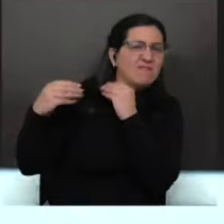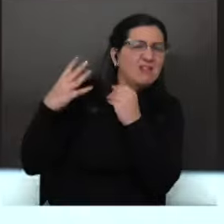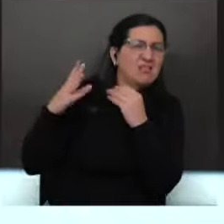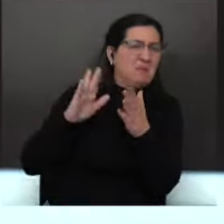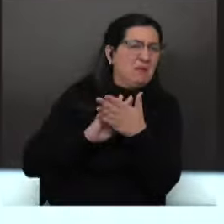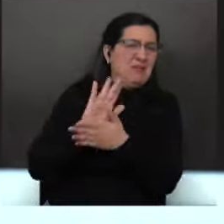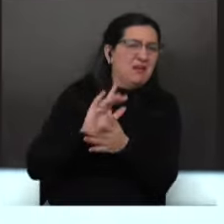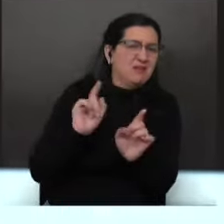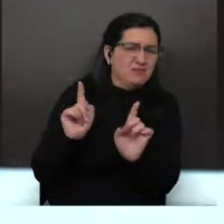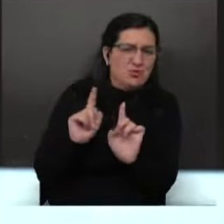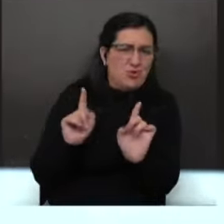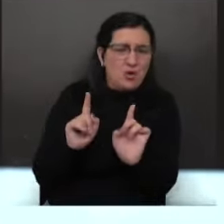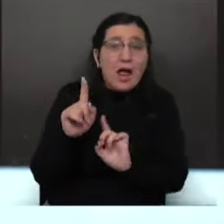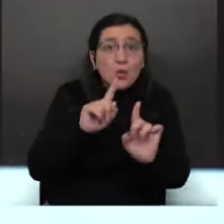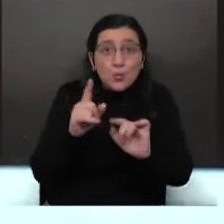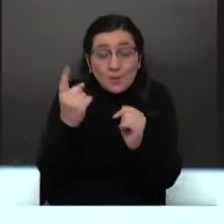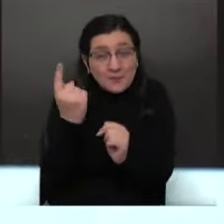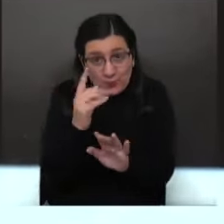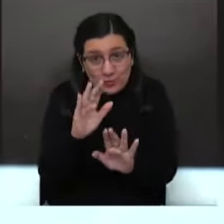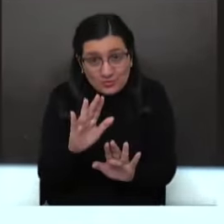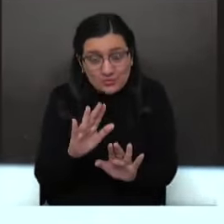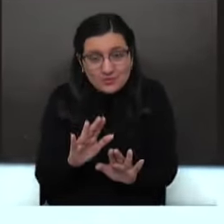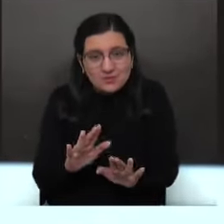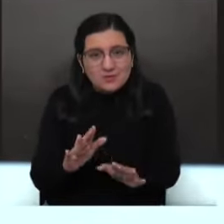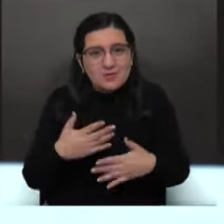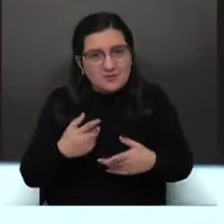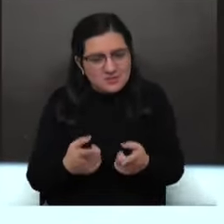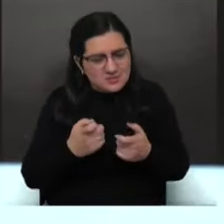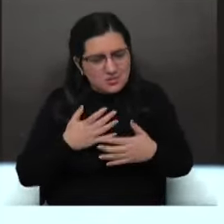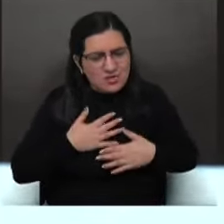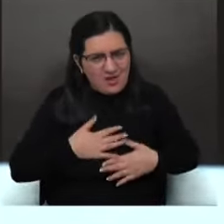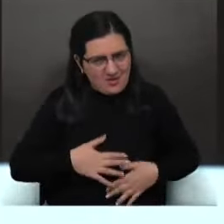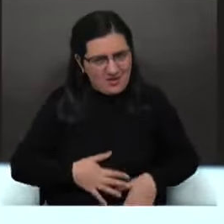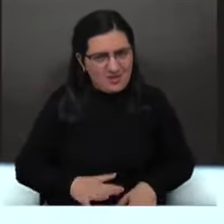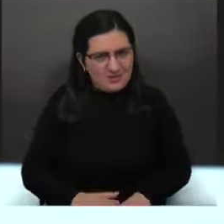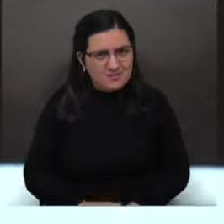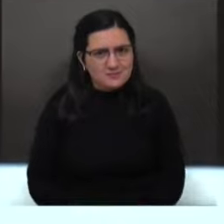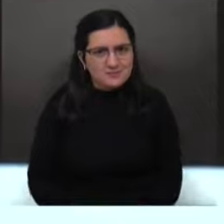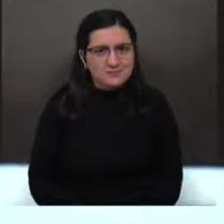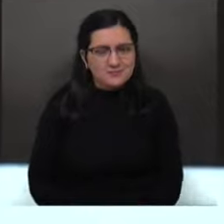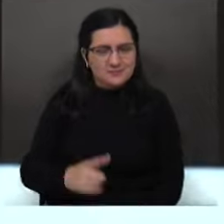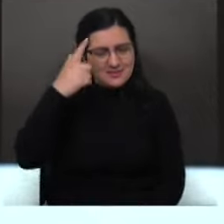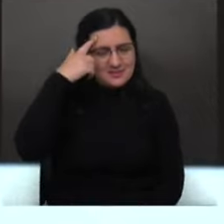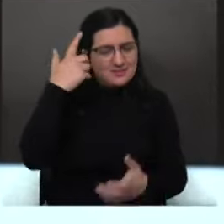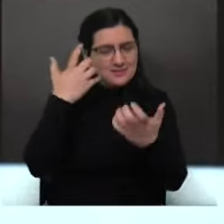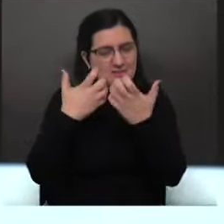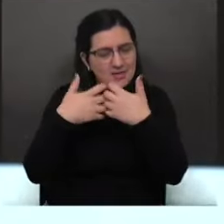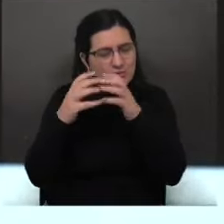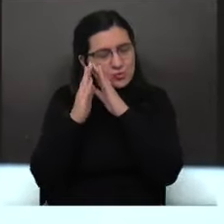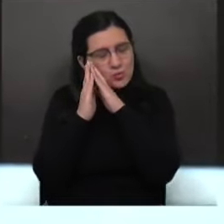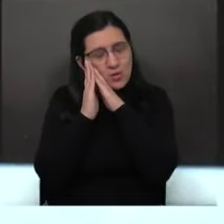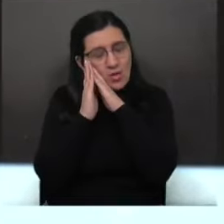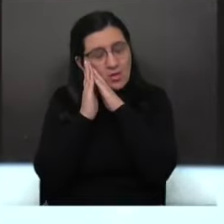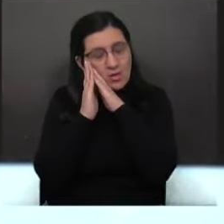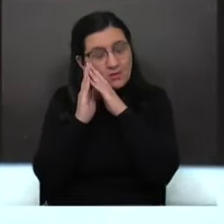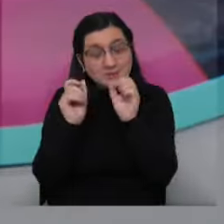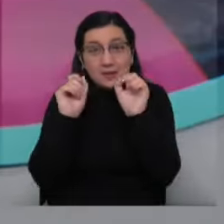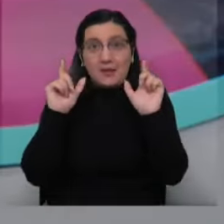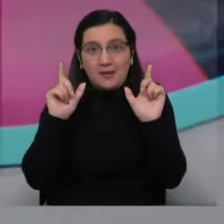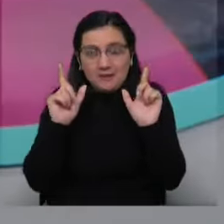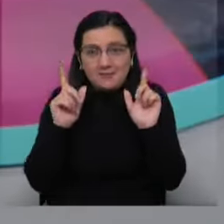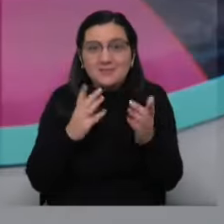tengo como son unos minutos ahí que que necesito como que el cerebro que estuvo ahí dormido se prenda y lo del